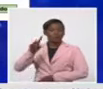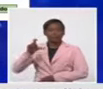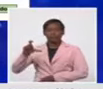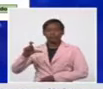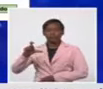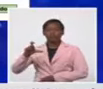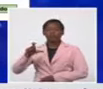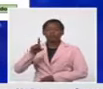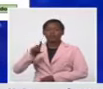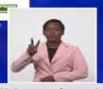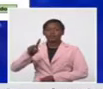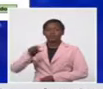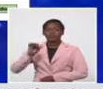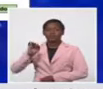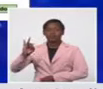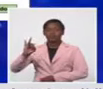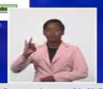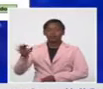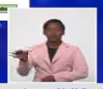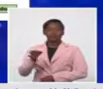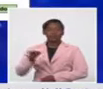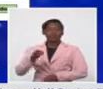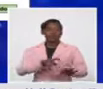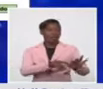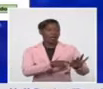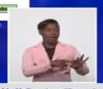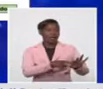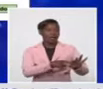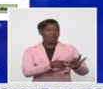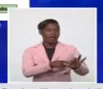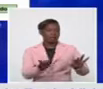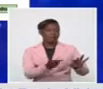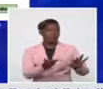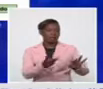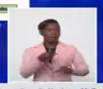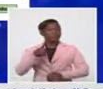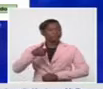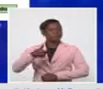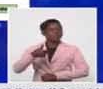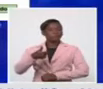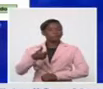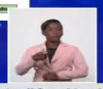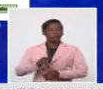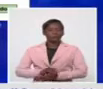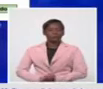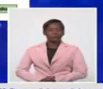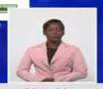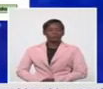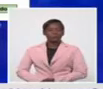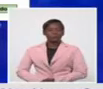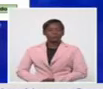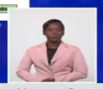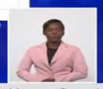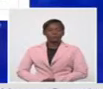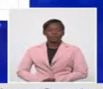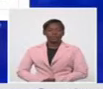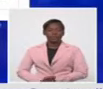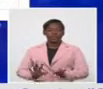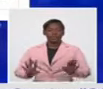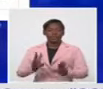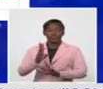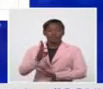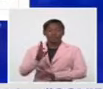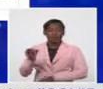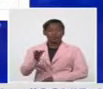13,7 y el municipio especial Isla de la Juventud con 8,4. Los 12 municipios donde